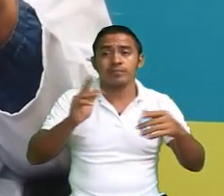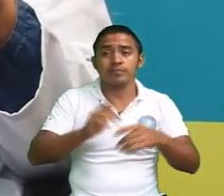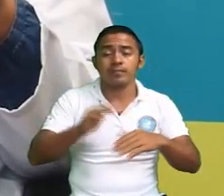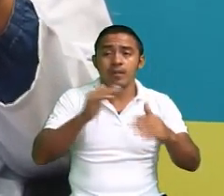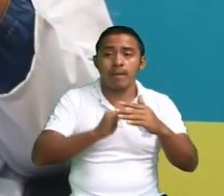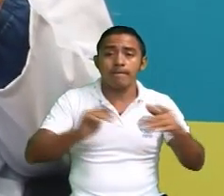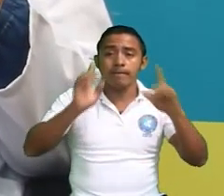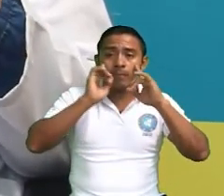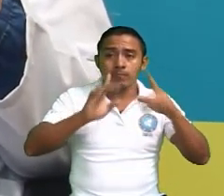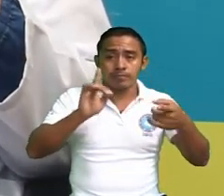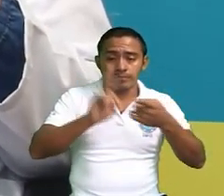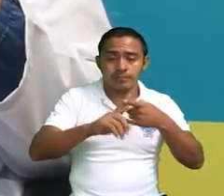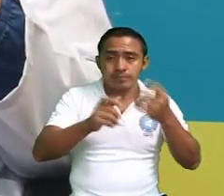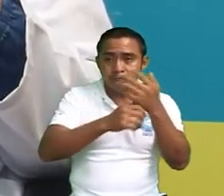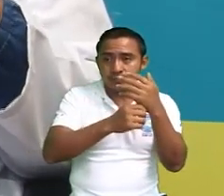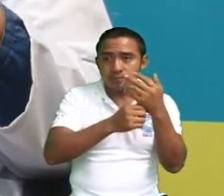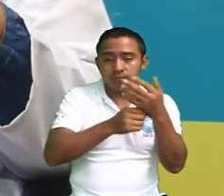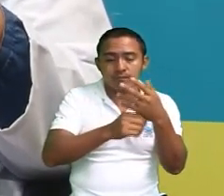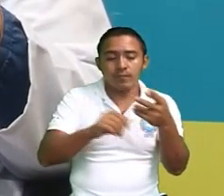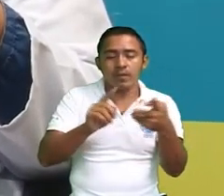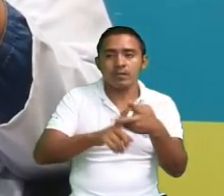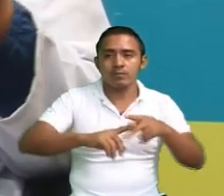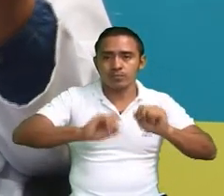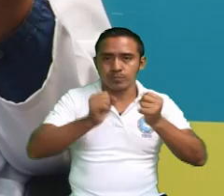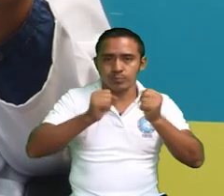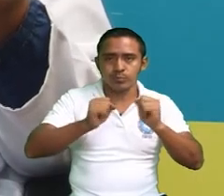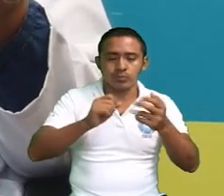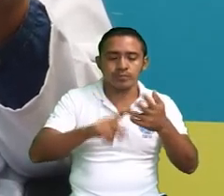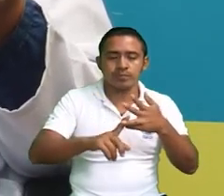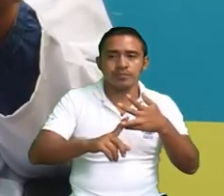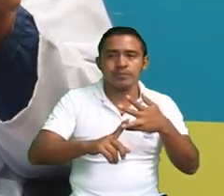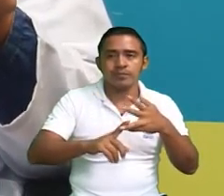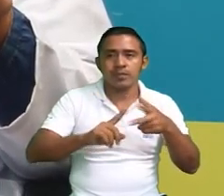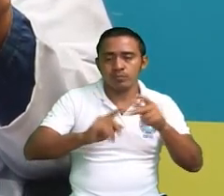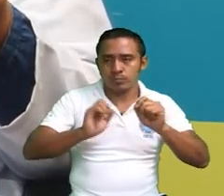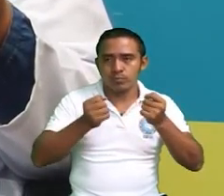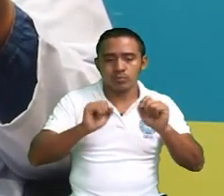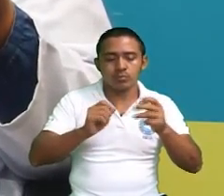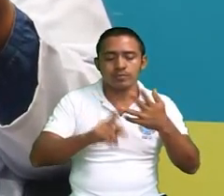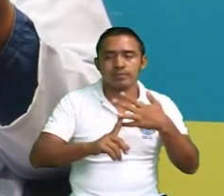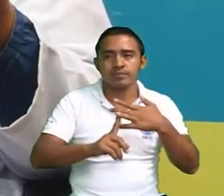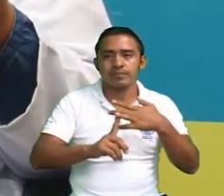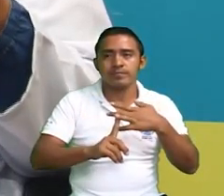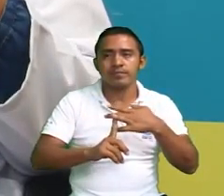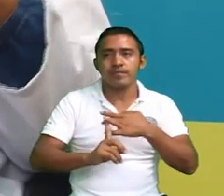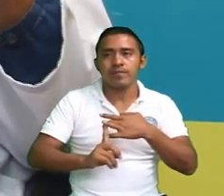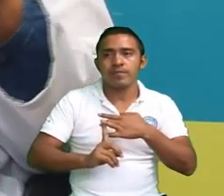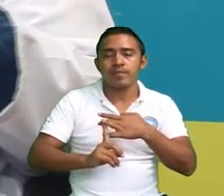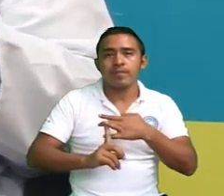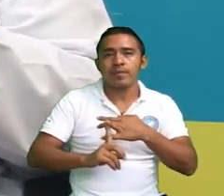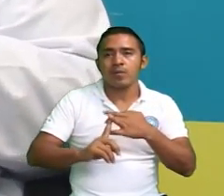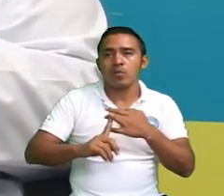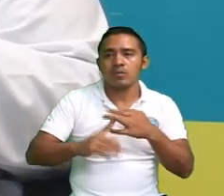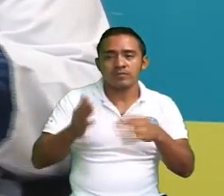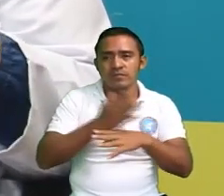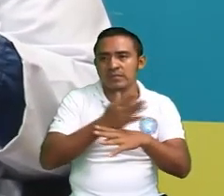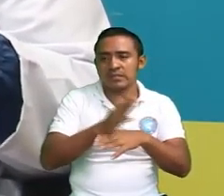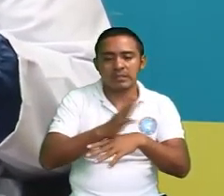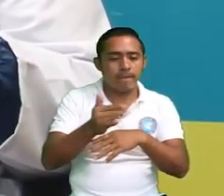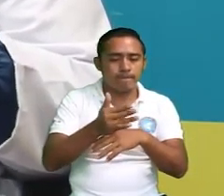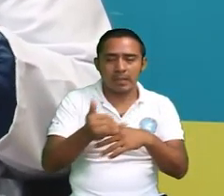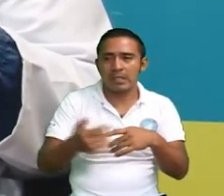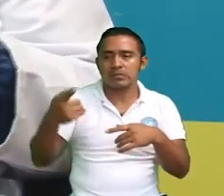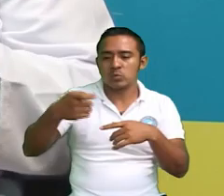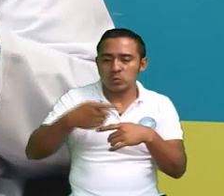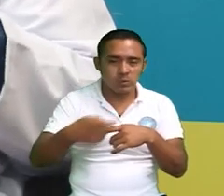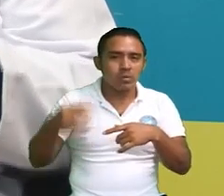tener mayor cuidado son las carnes, los pollos, las aves como tales, las carnes, las aves, los mariscos, delicadísimos